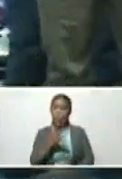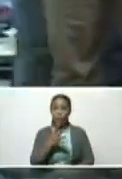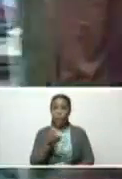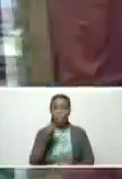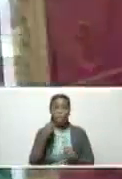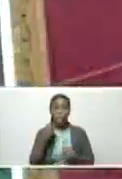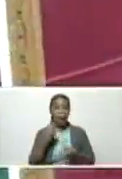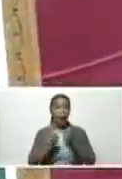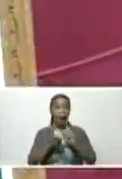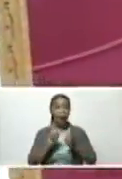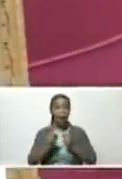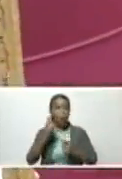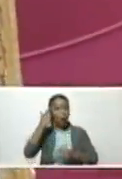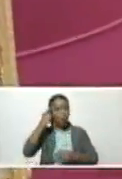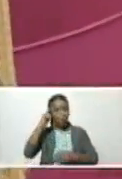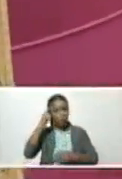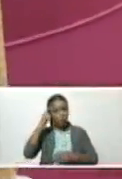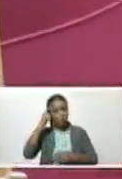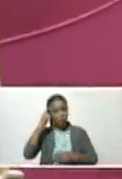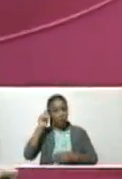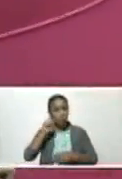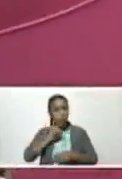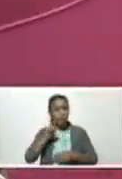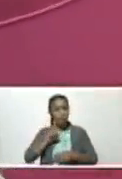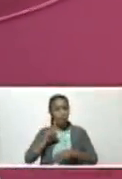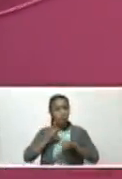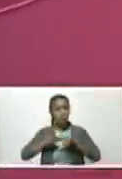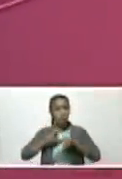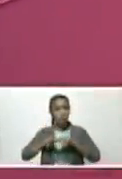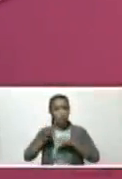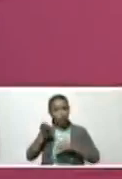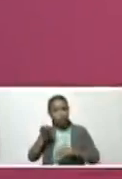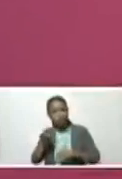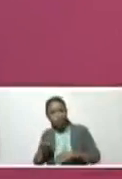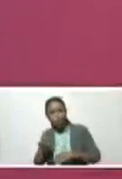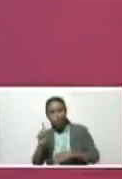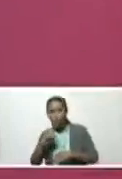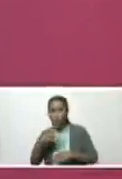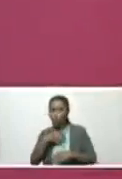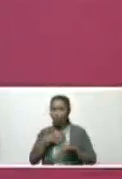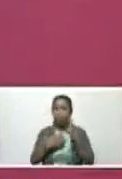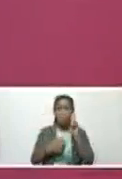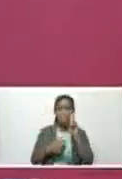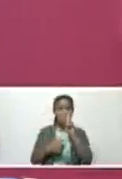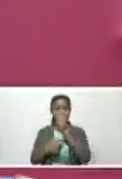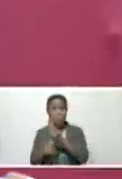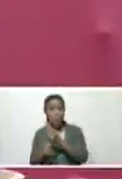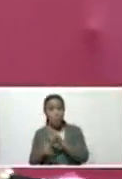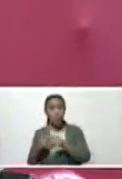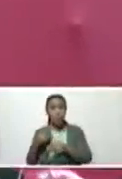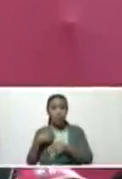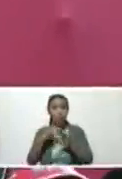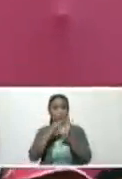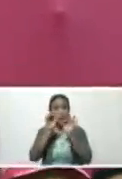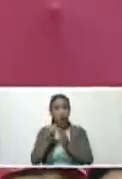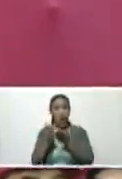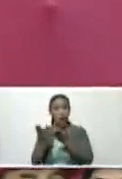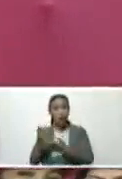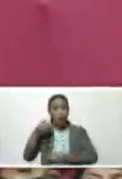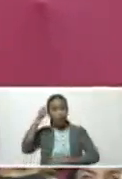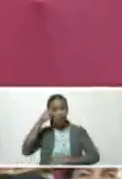que lo recuerdan y aquellos niños más pequeños que no pudieron verlo, les voy a regalar un